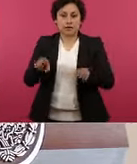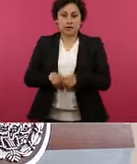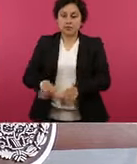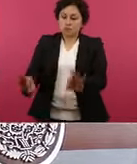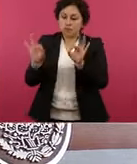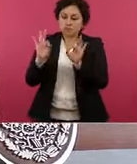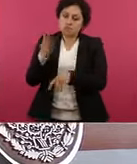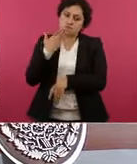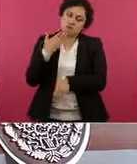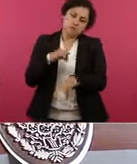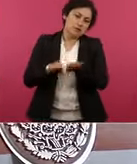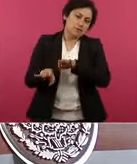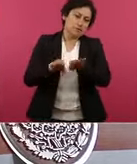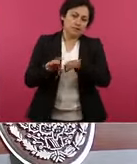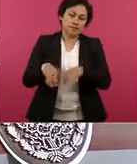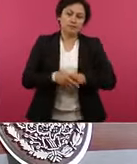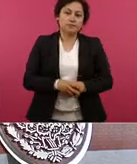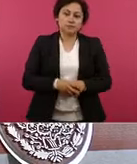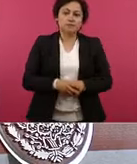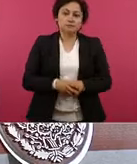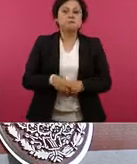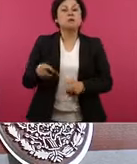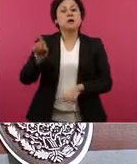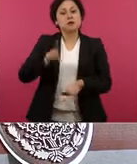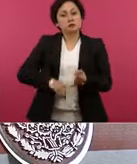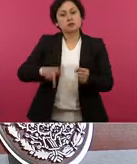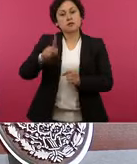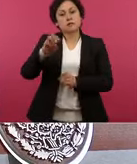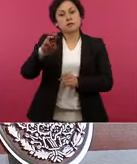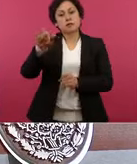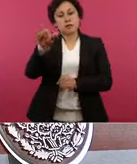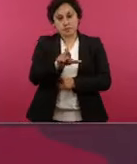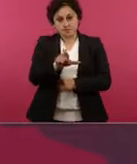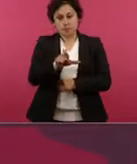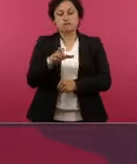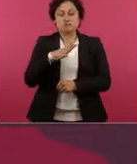buen trabajo en Pemex y